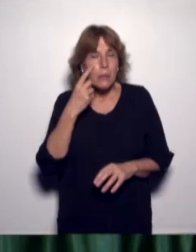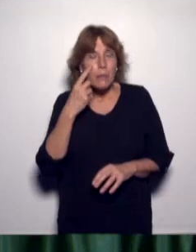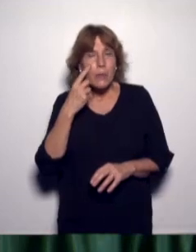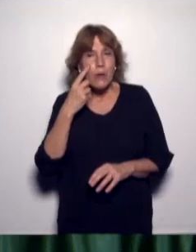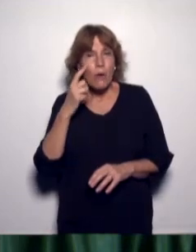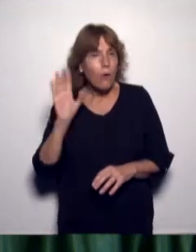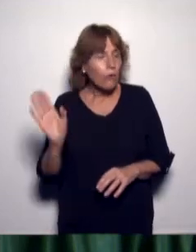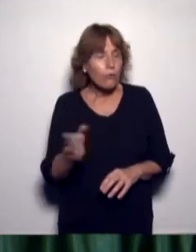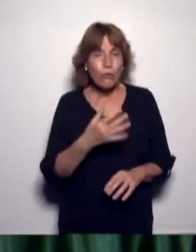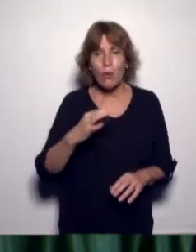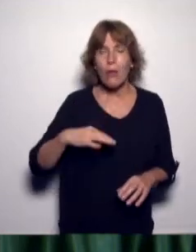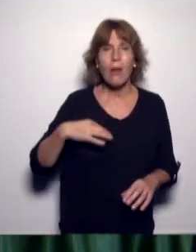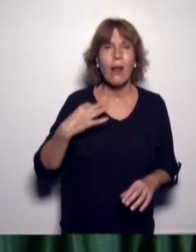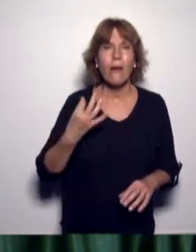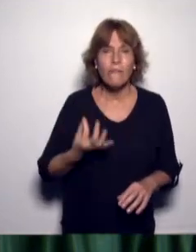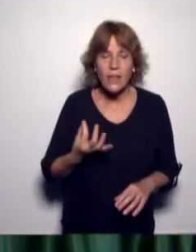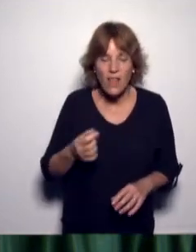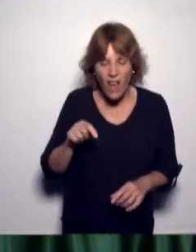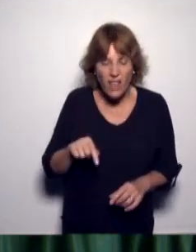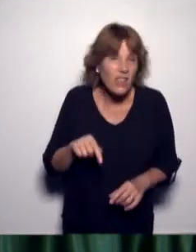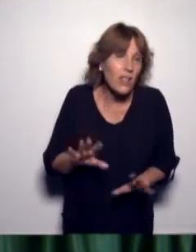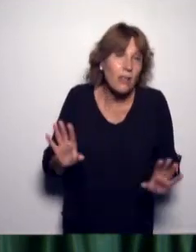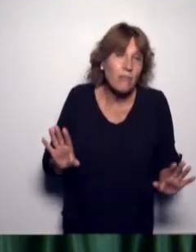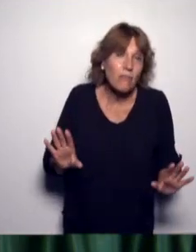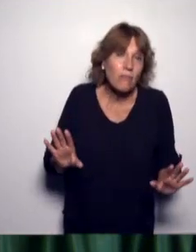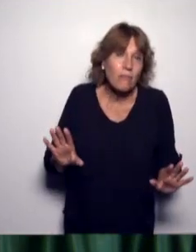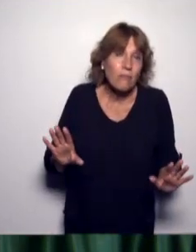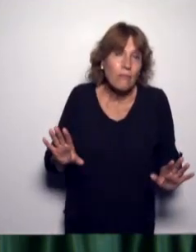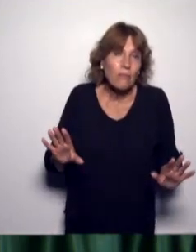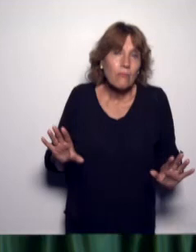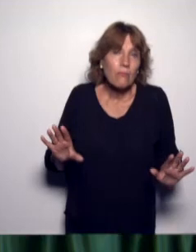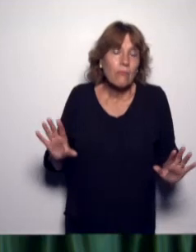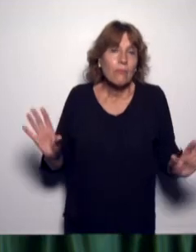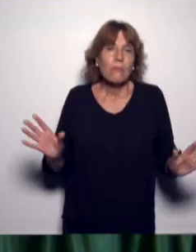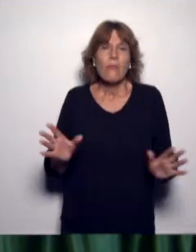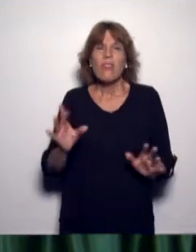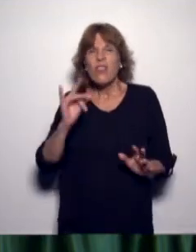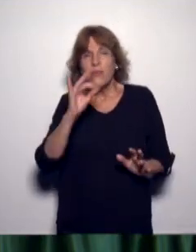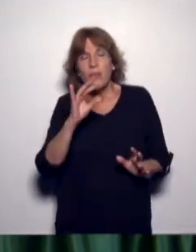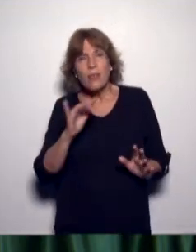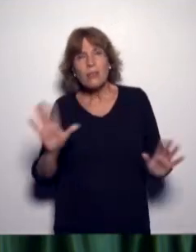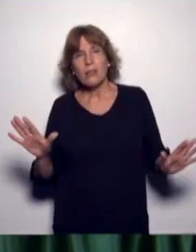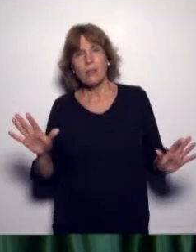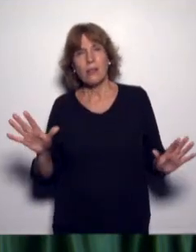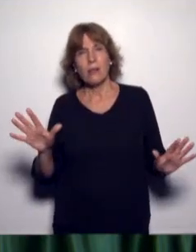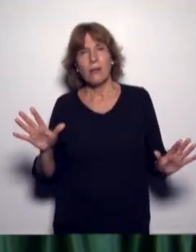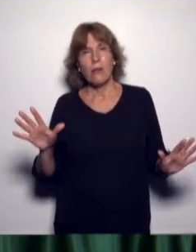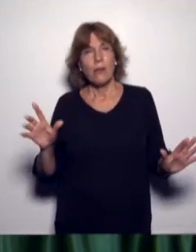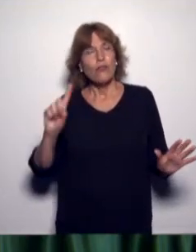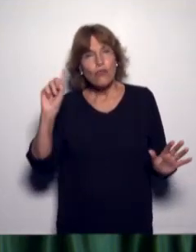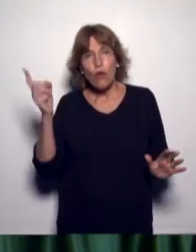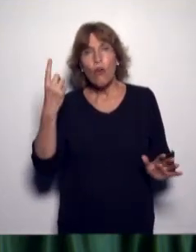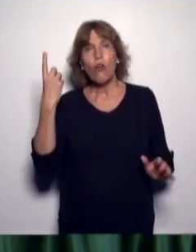parte de su vida, no sabemos, de este modo, terrible, indigno,